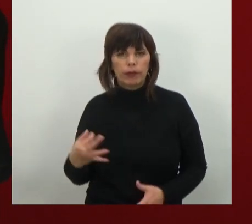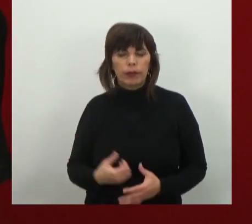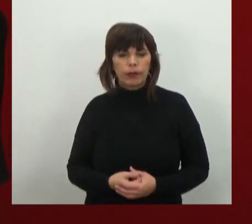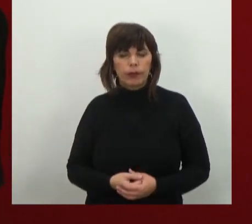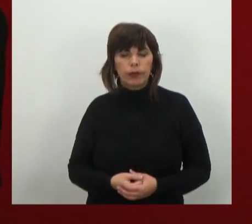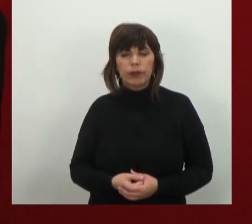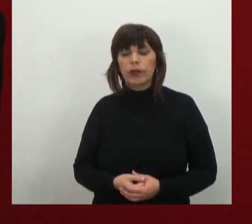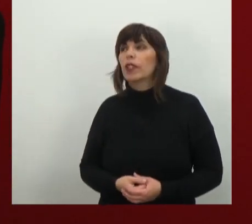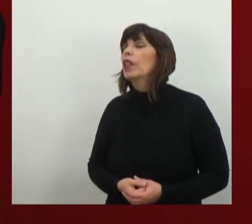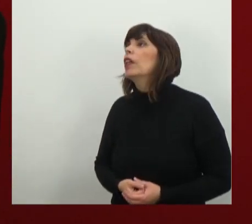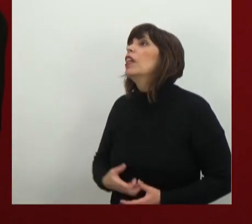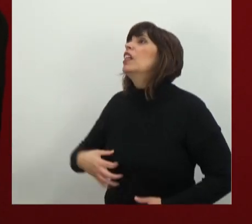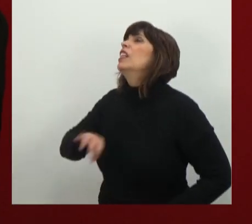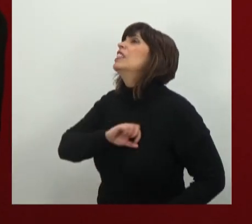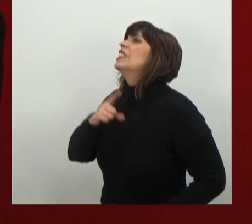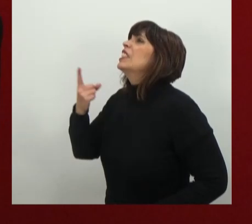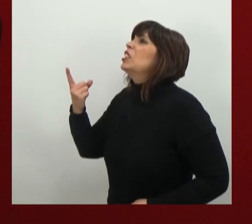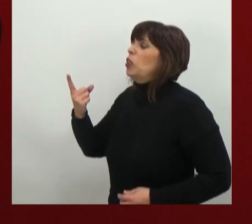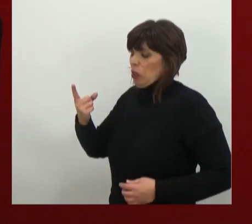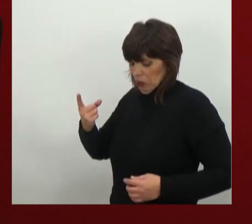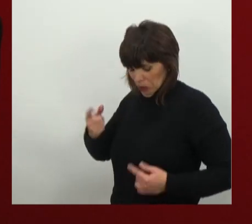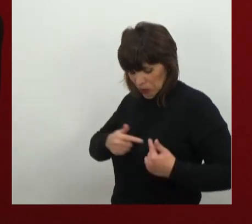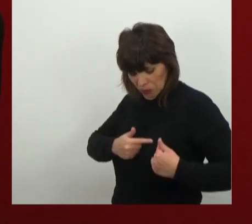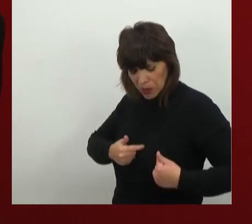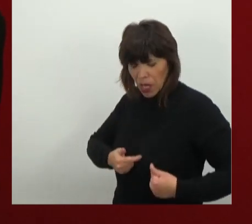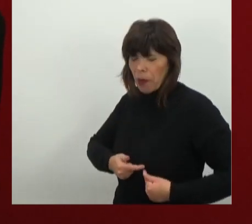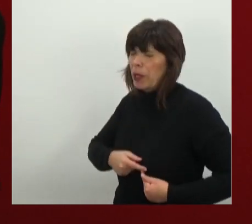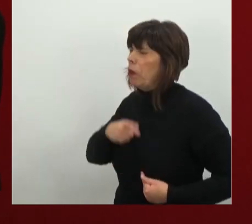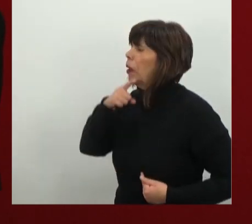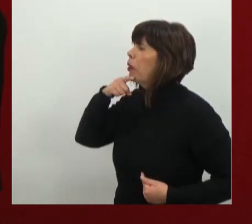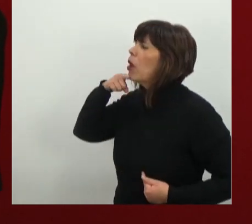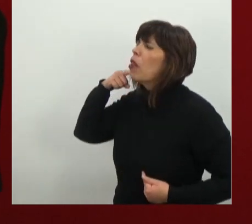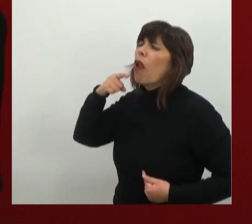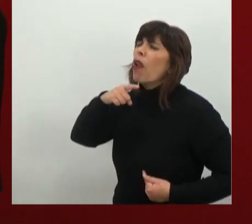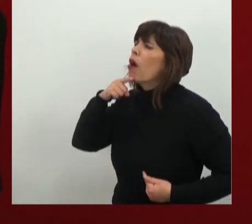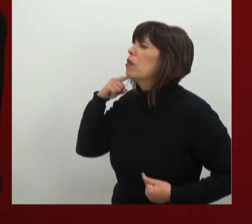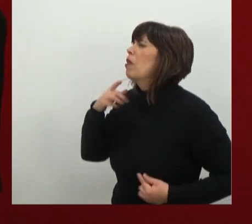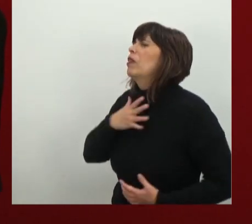yo soy una mujer atribulada. Y dice: y he derramado mi alma.